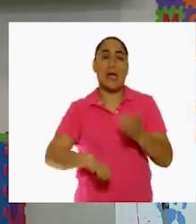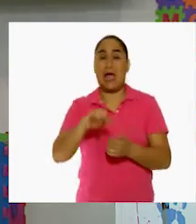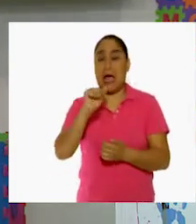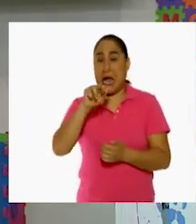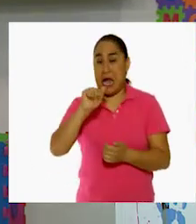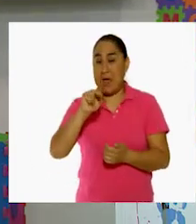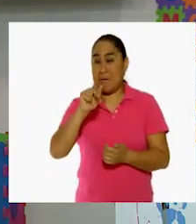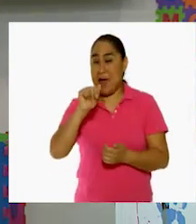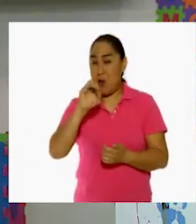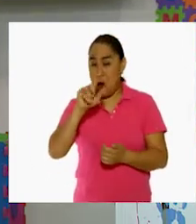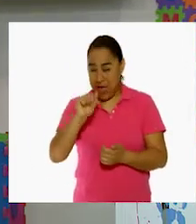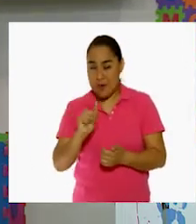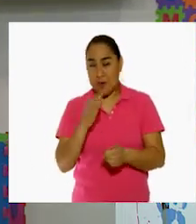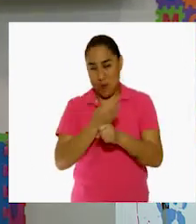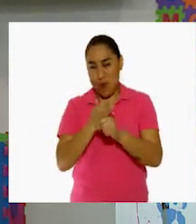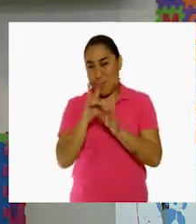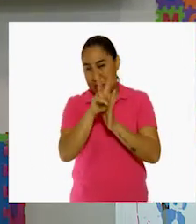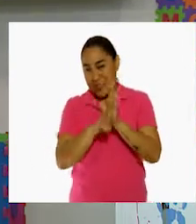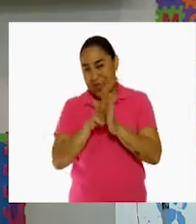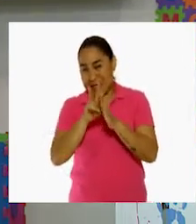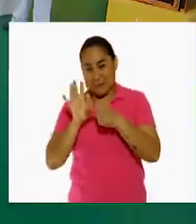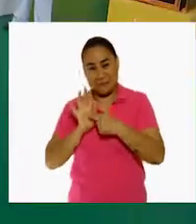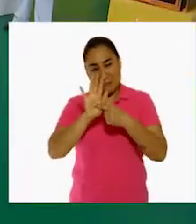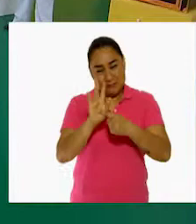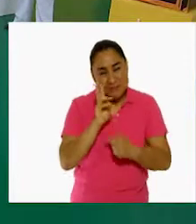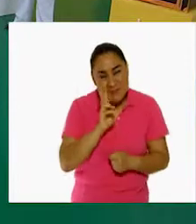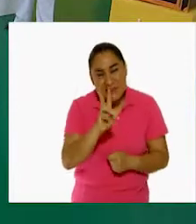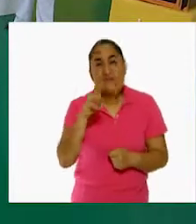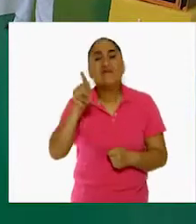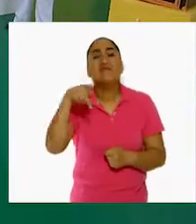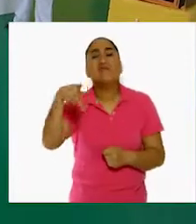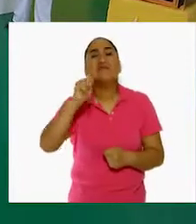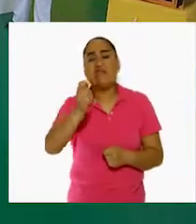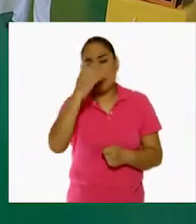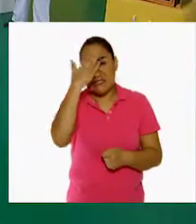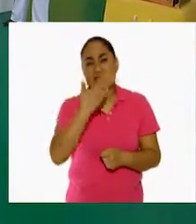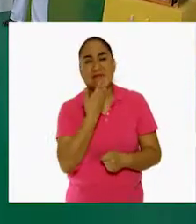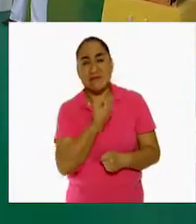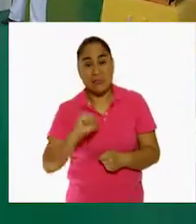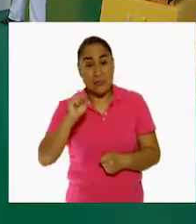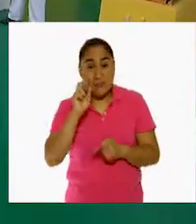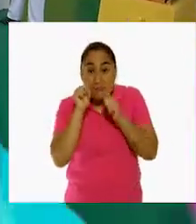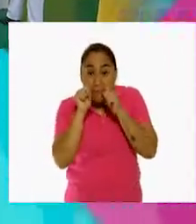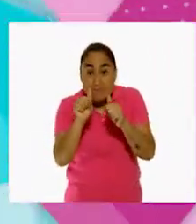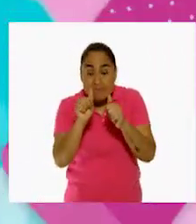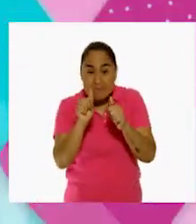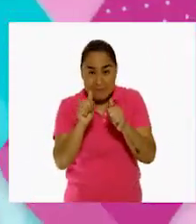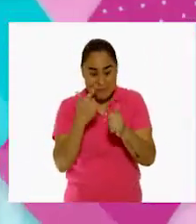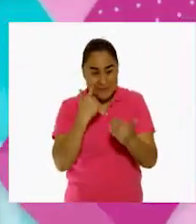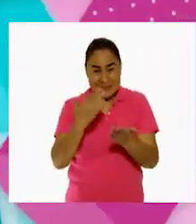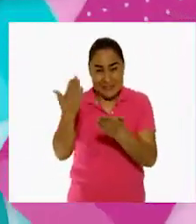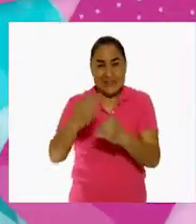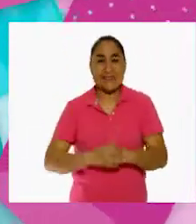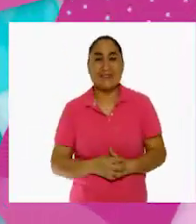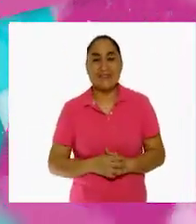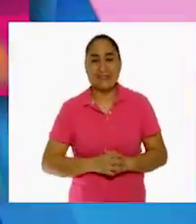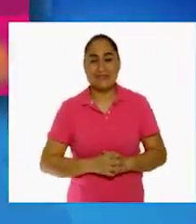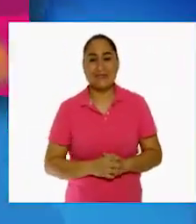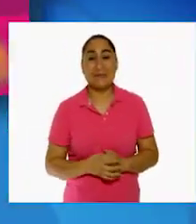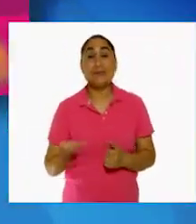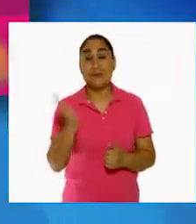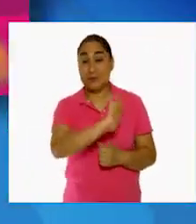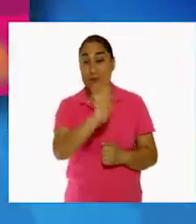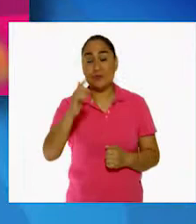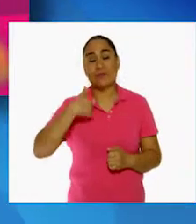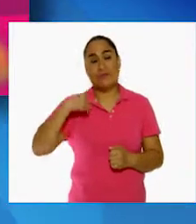comparte en un video algunas de sus habilidades, así que vamos a verlas y escucharlas con mucha atención. ¡Ana Paula! ¡Sí, vamos! Hola, mi